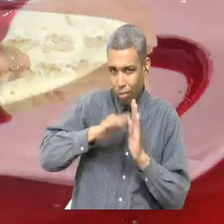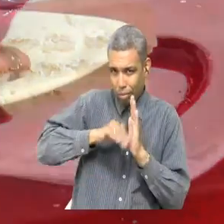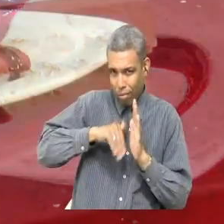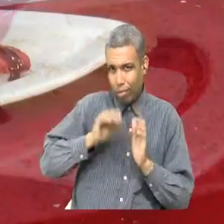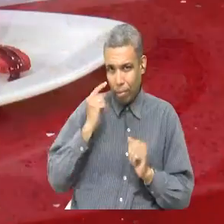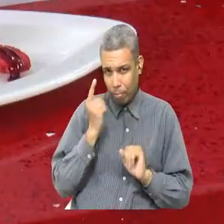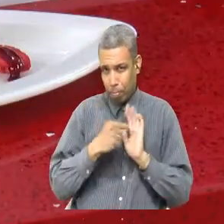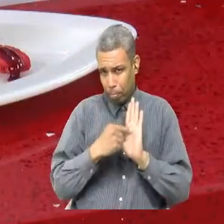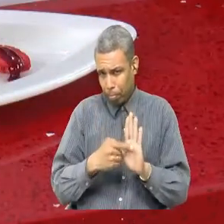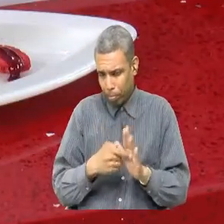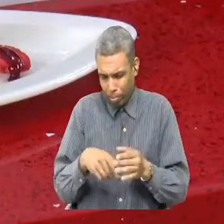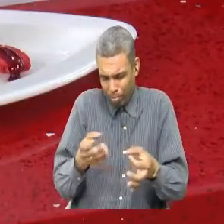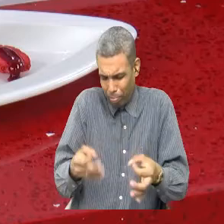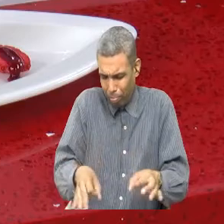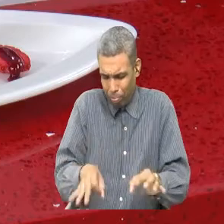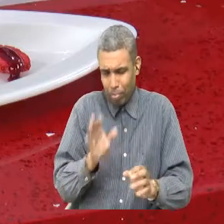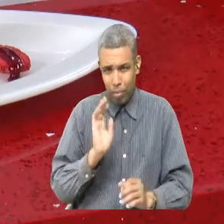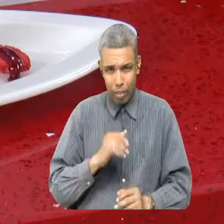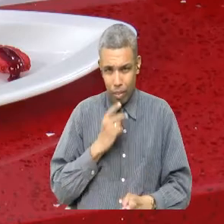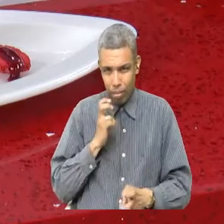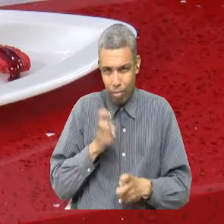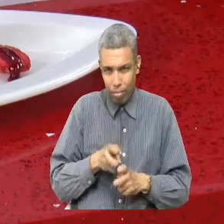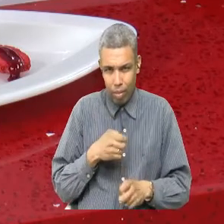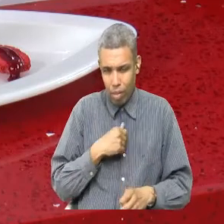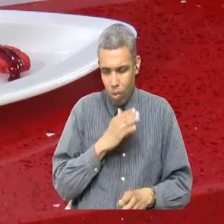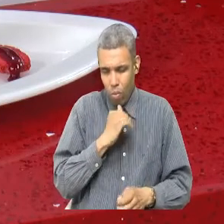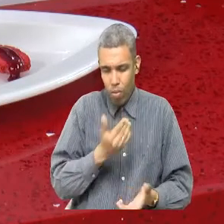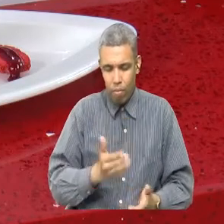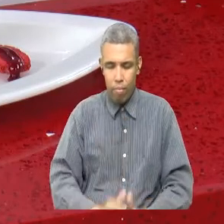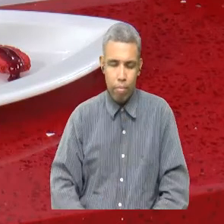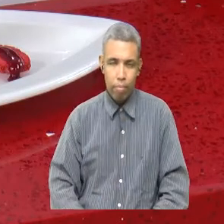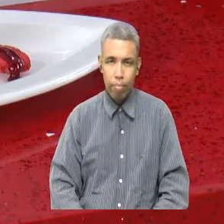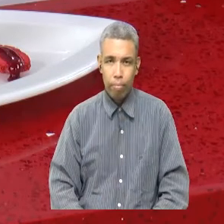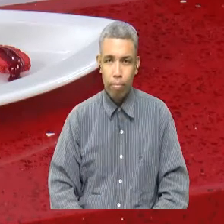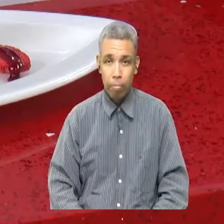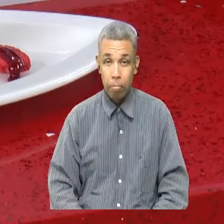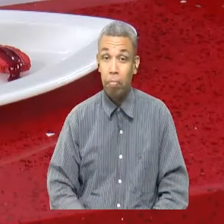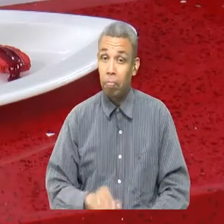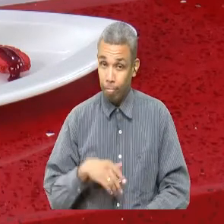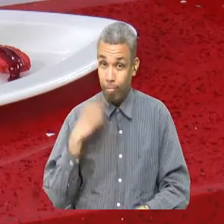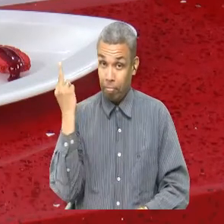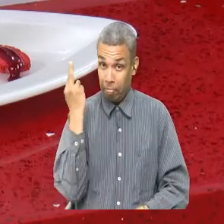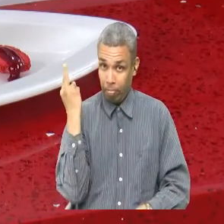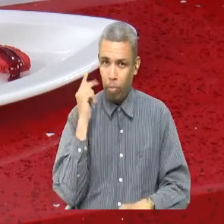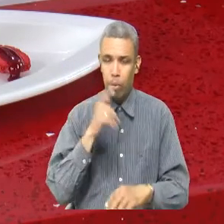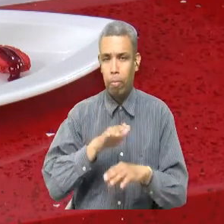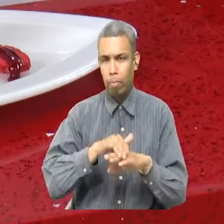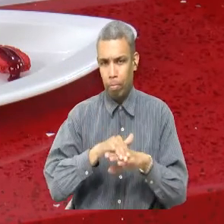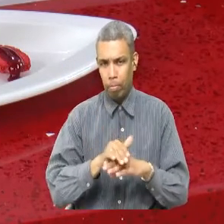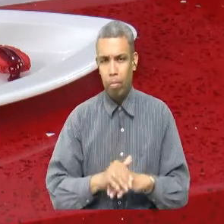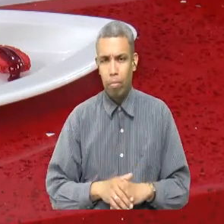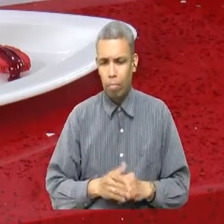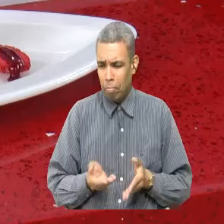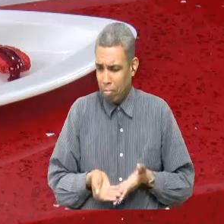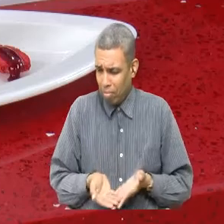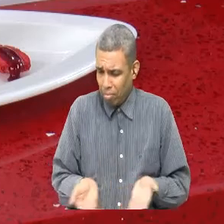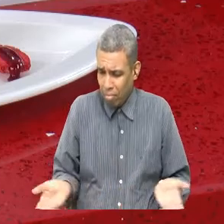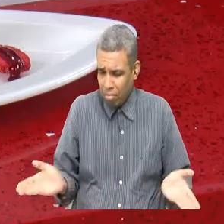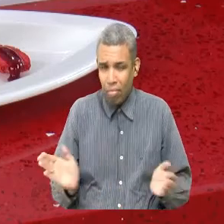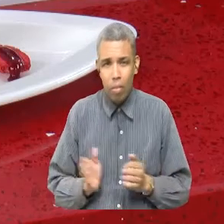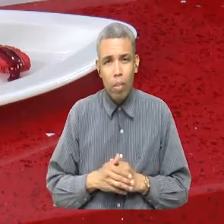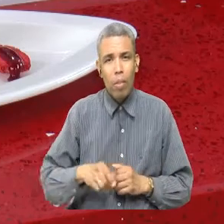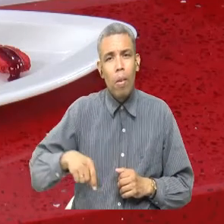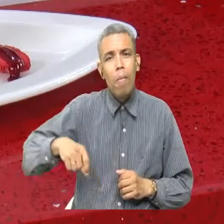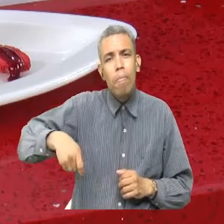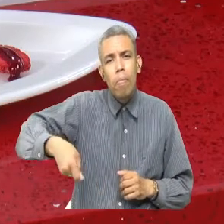son sencillas. Económica, vuelvo y repito, resalto mucho eso, porque estamos usando la prima que tenemos.